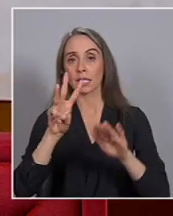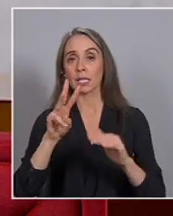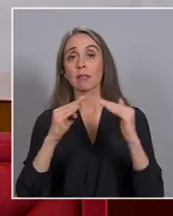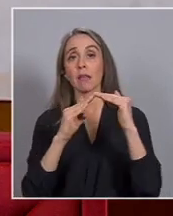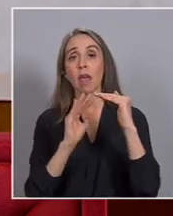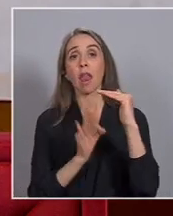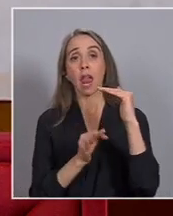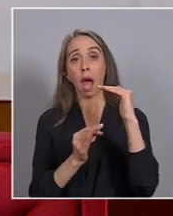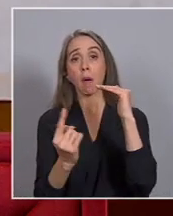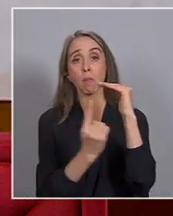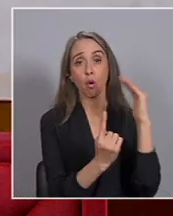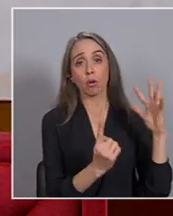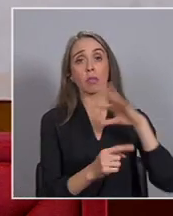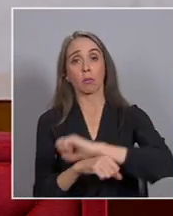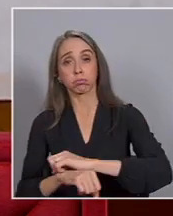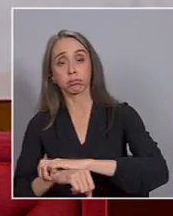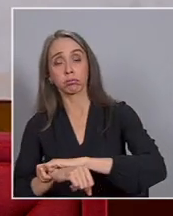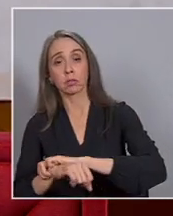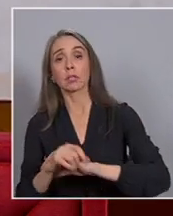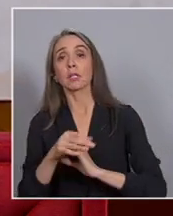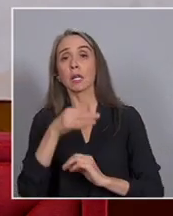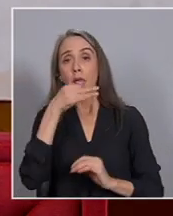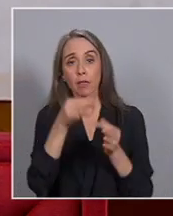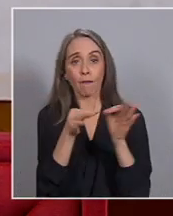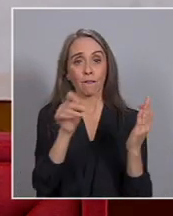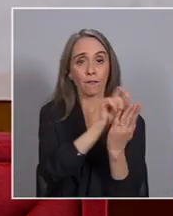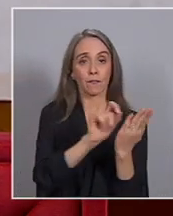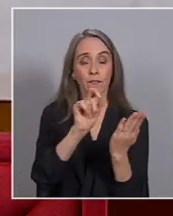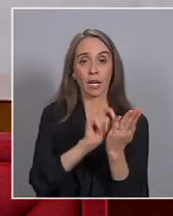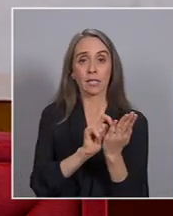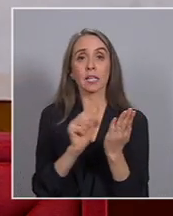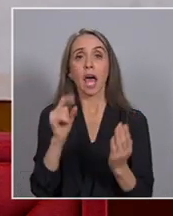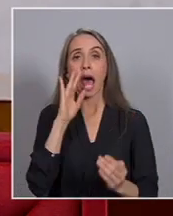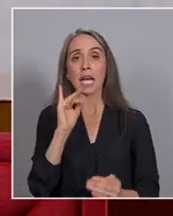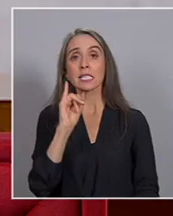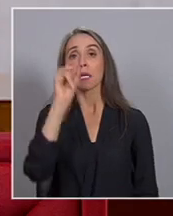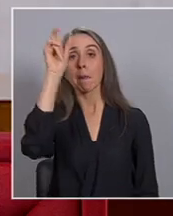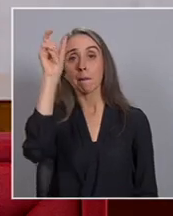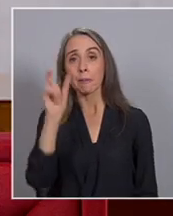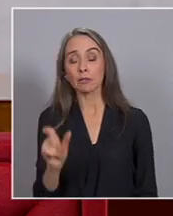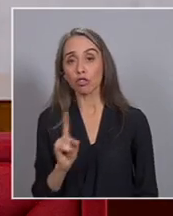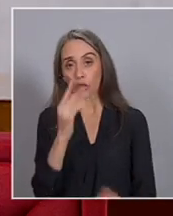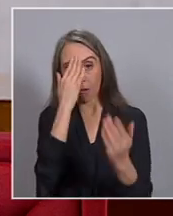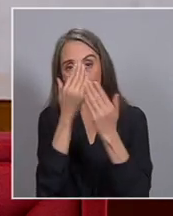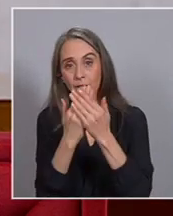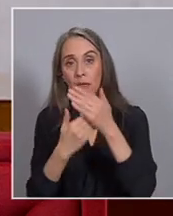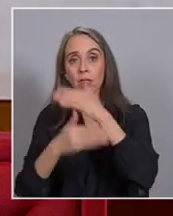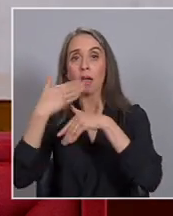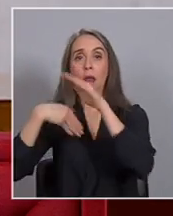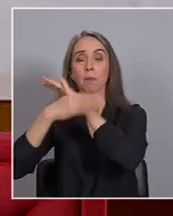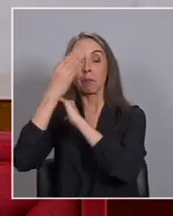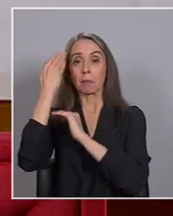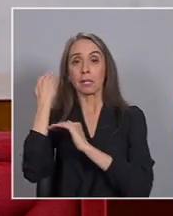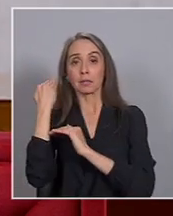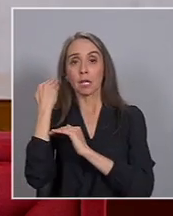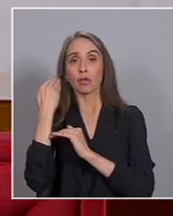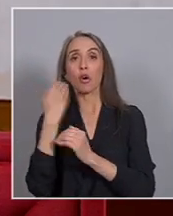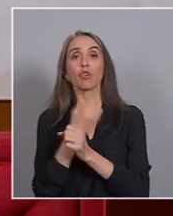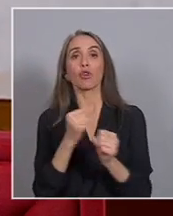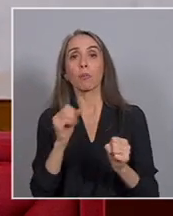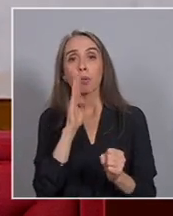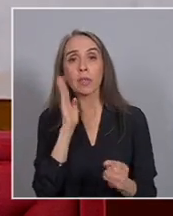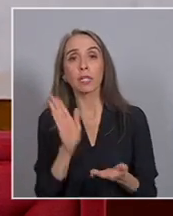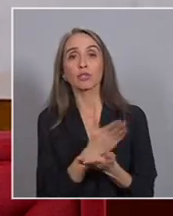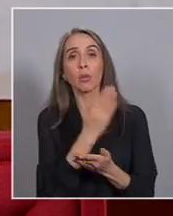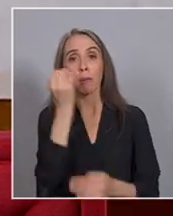Moneda, y cito: así como una persona que no enfrenta su pasado no es capaz de superar